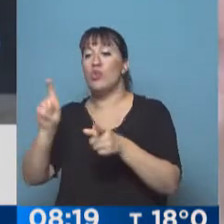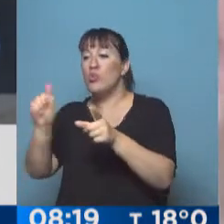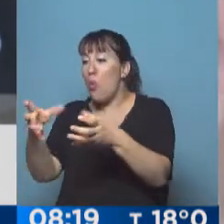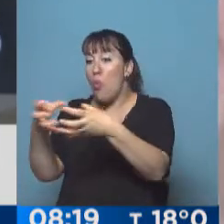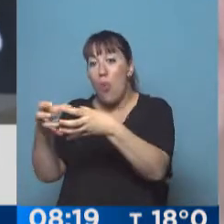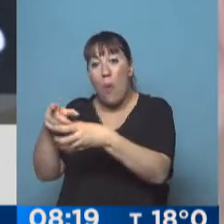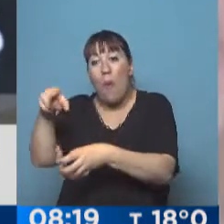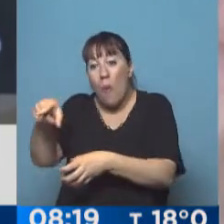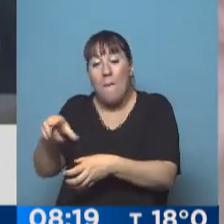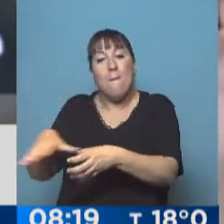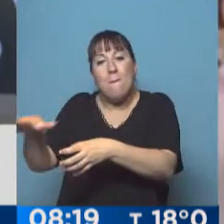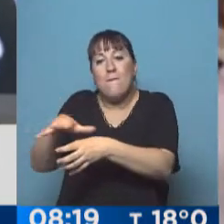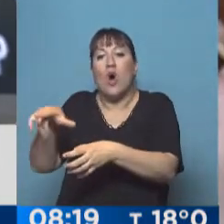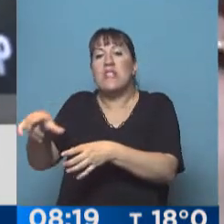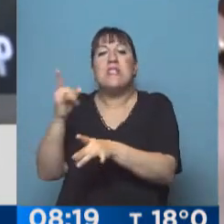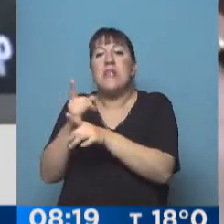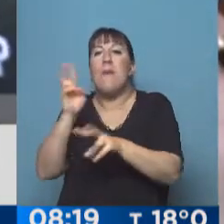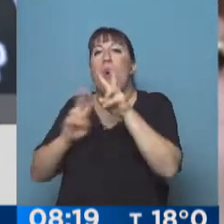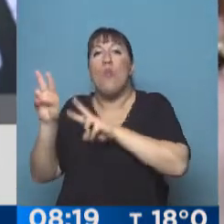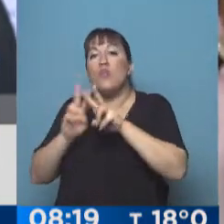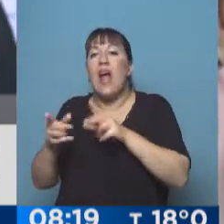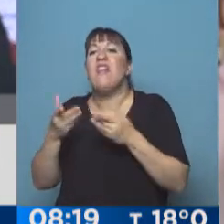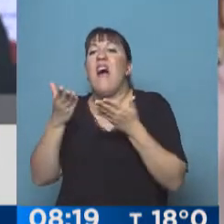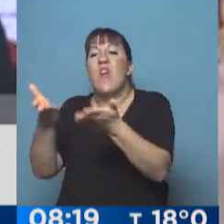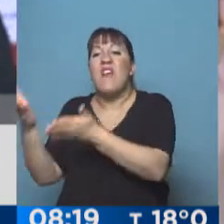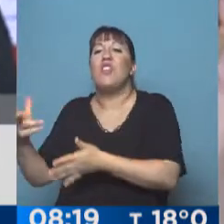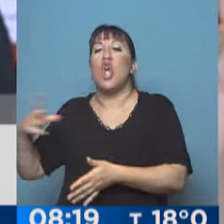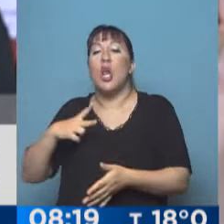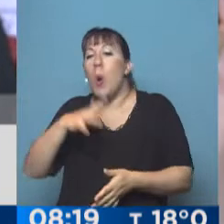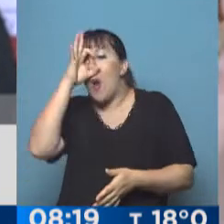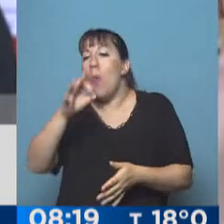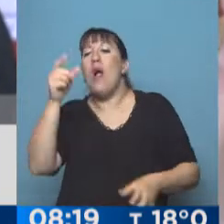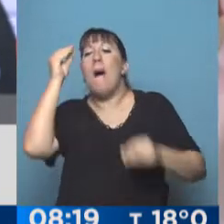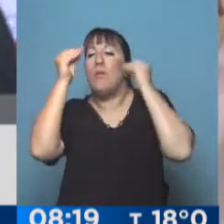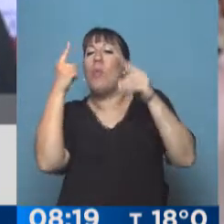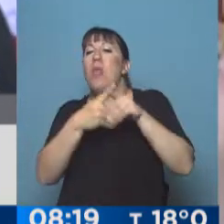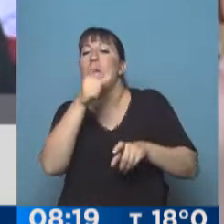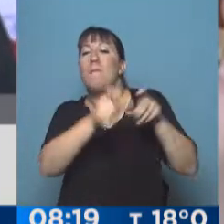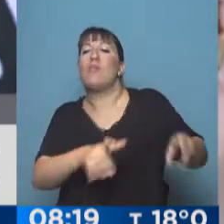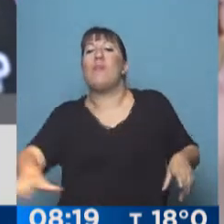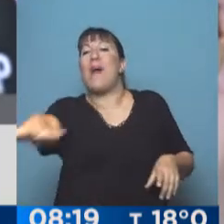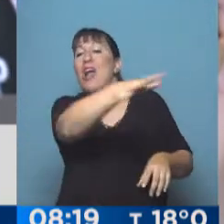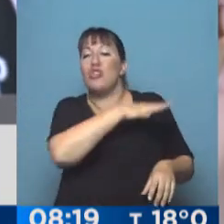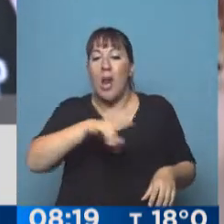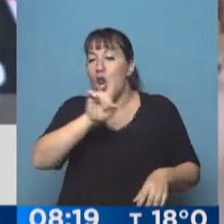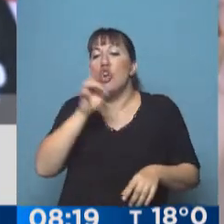suele suceder beneficiando siempre los ricos y nunca preocupándose por los del pueblo este han tenido una ventaja